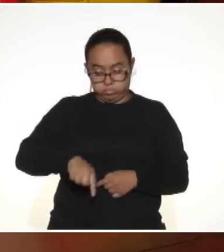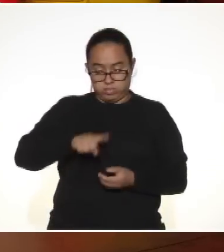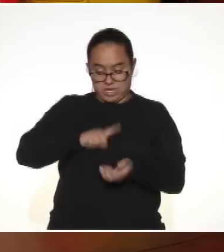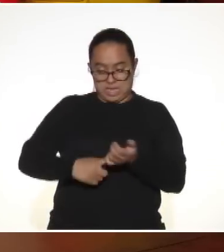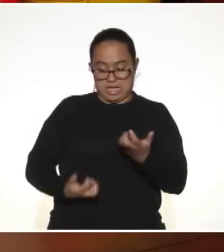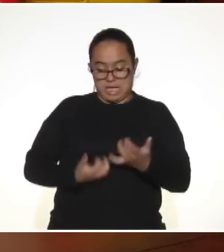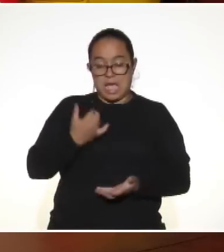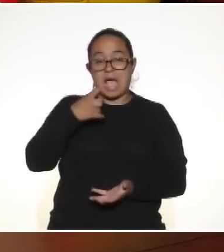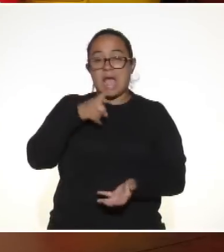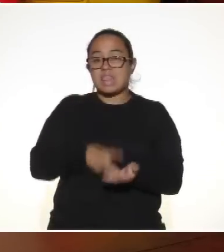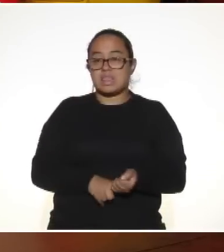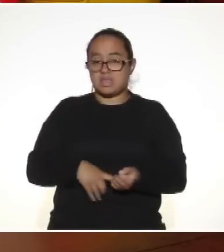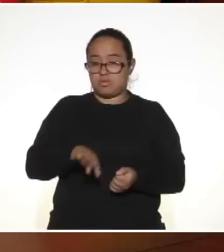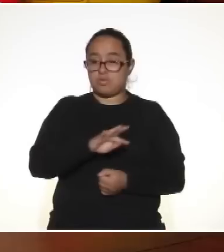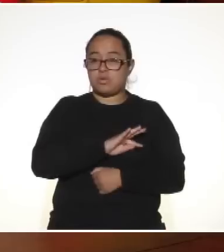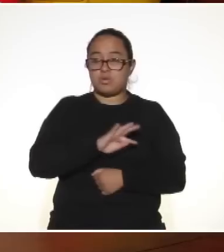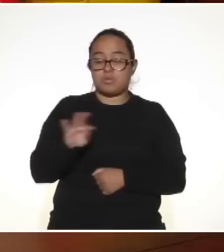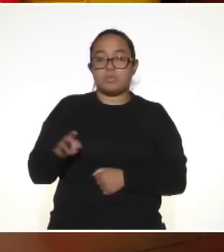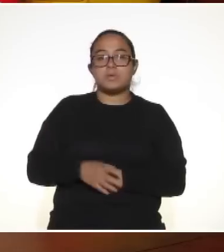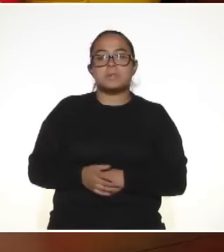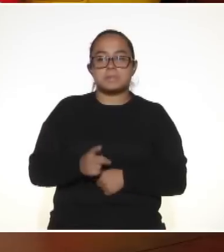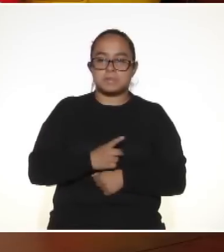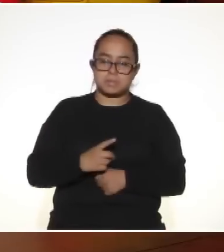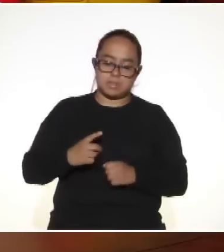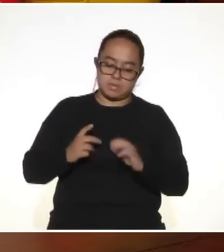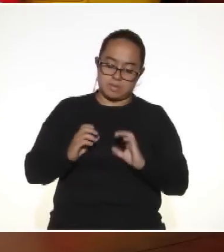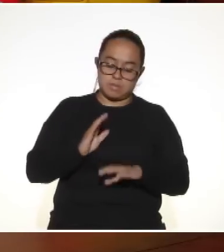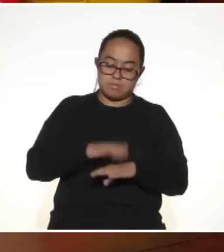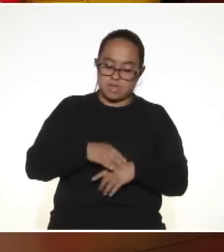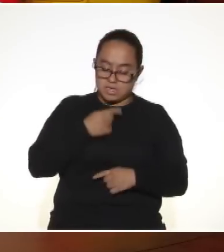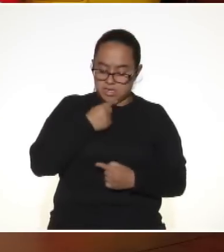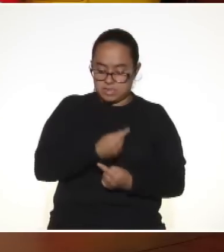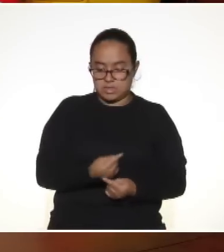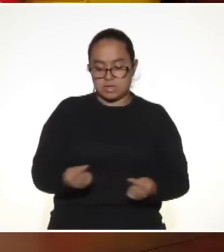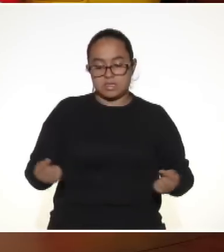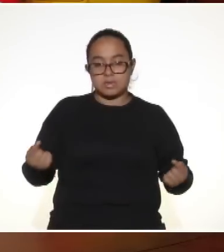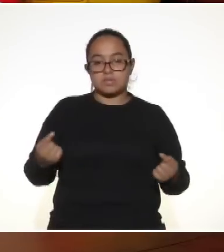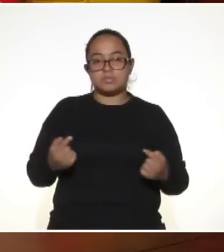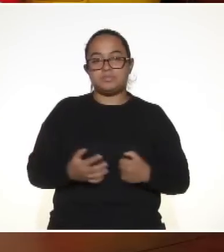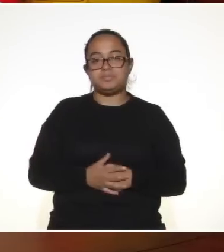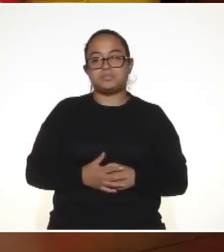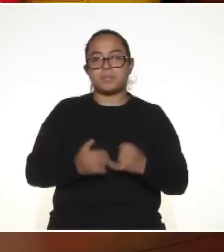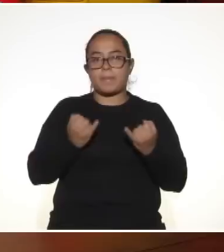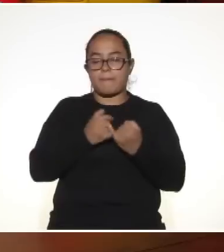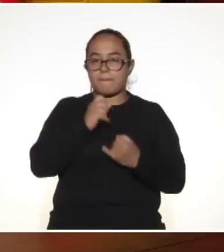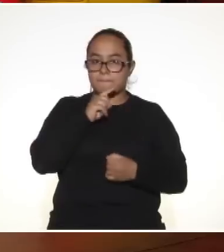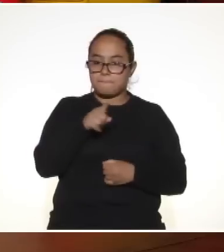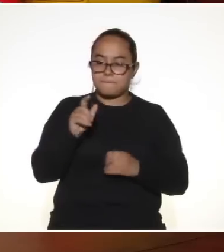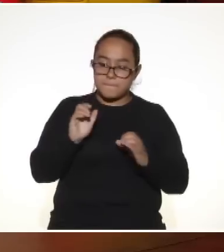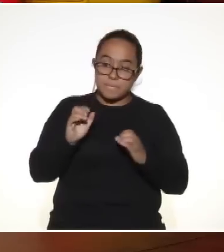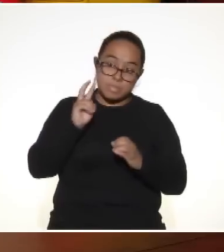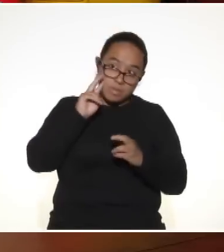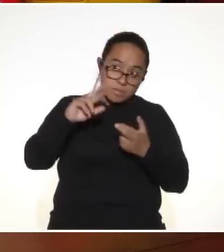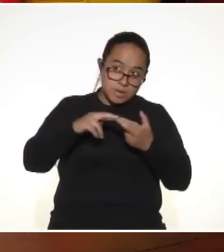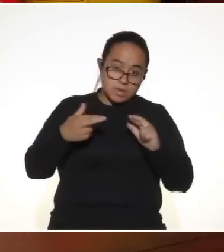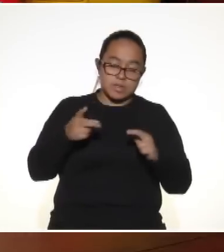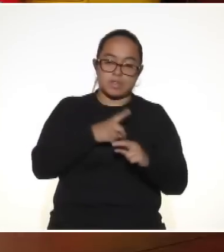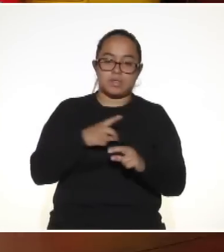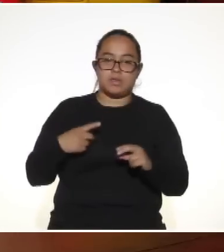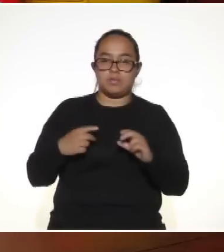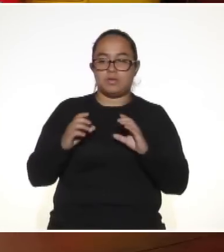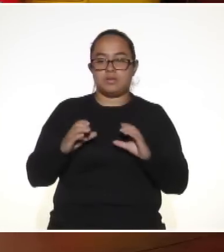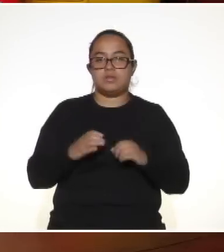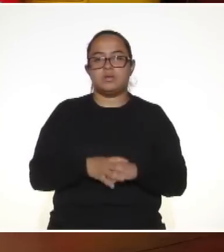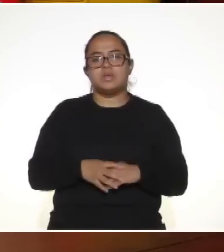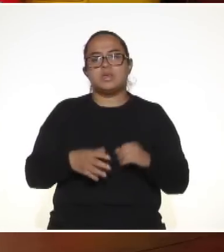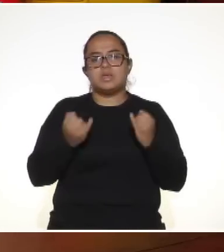entonces hay exacto. quemaduras internas. Entonces prevención sobre todo en los niños. Sí, Y bueno, hay que andar con cuidado si vemos cables, ¿no? Tener cuidado